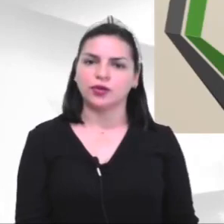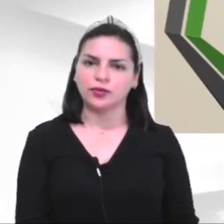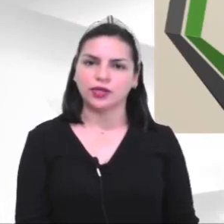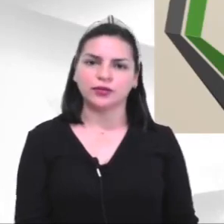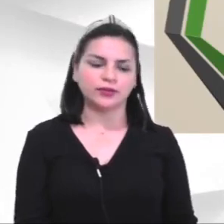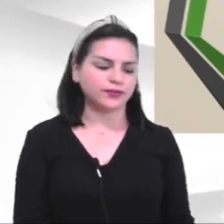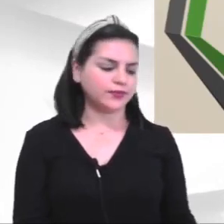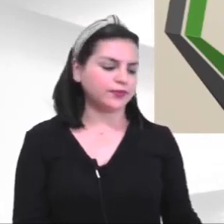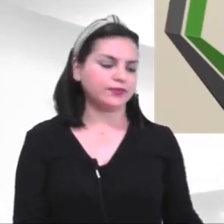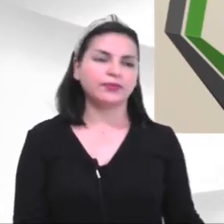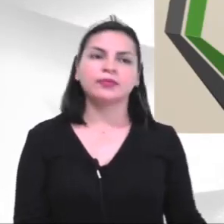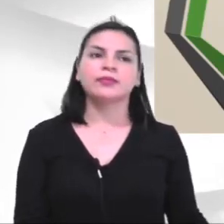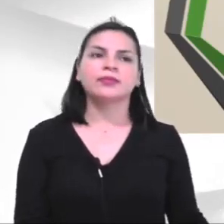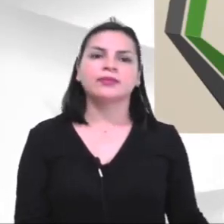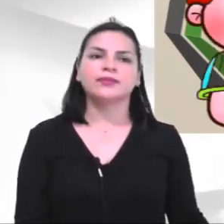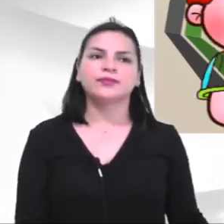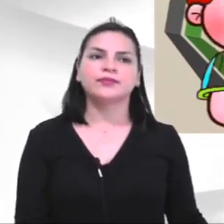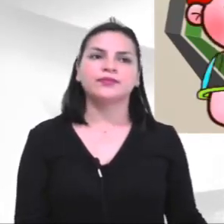progreso económico.